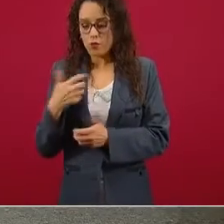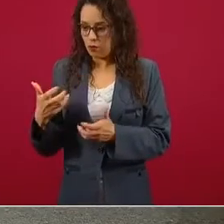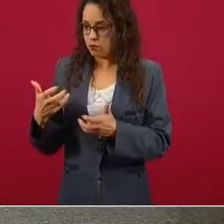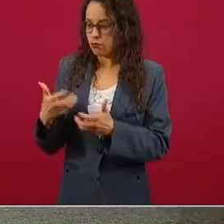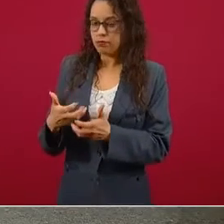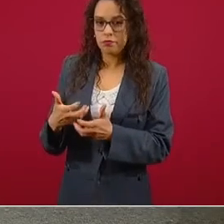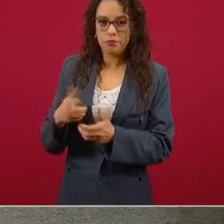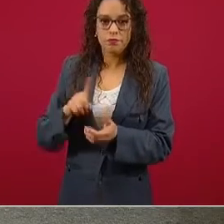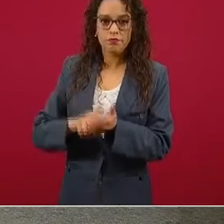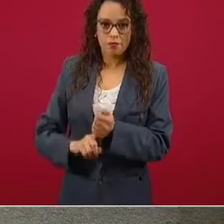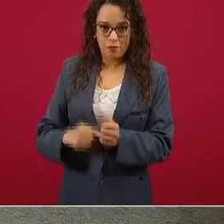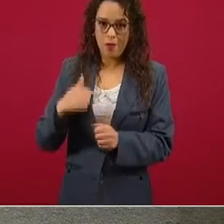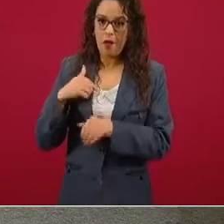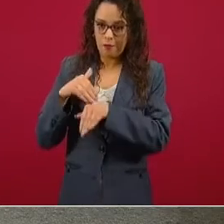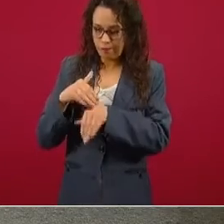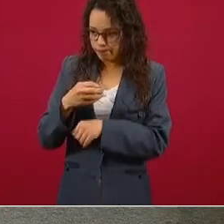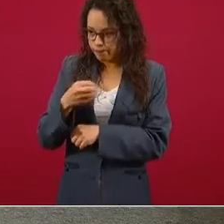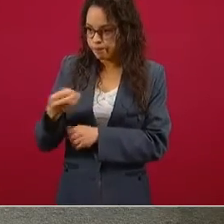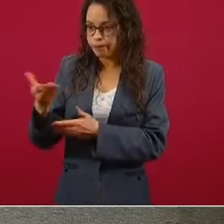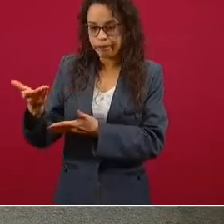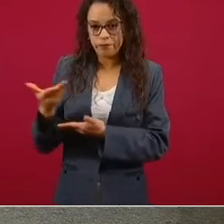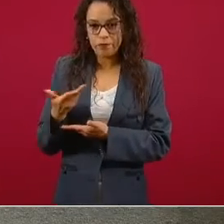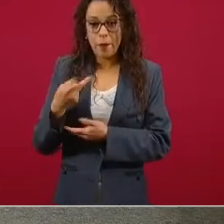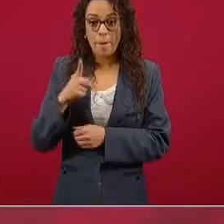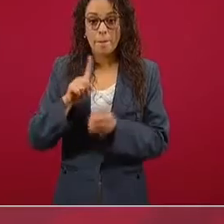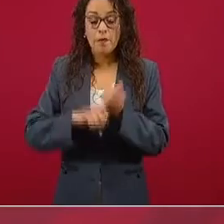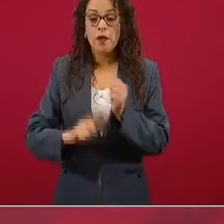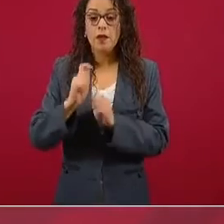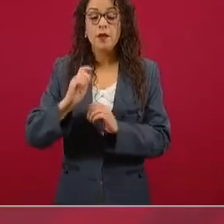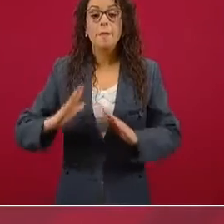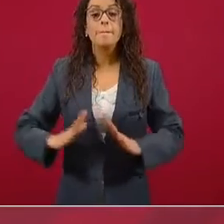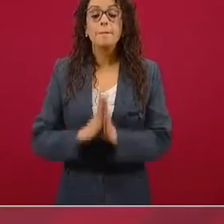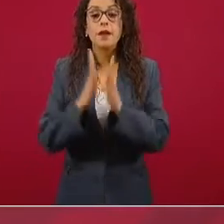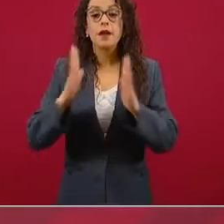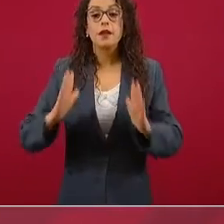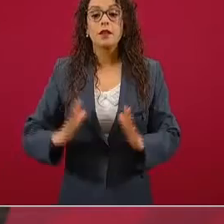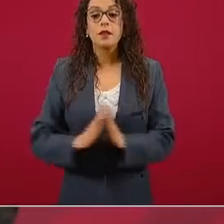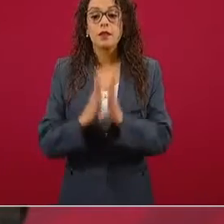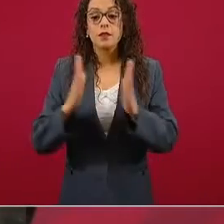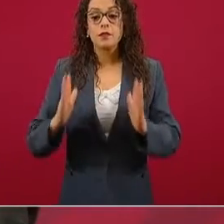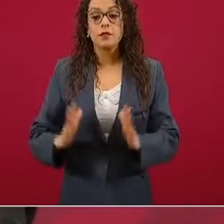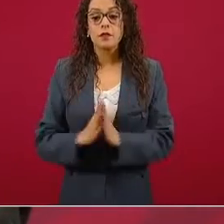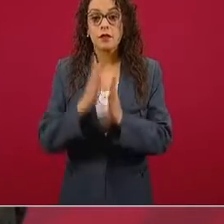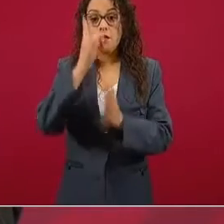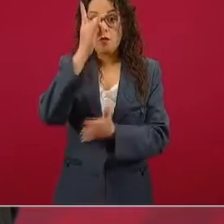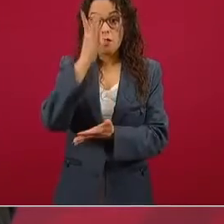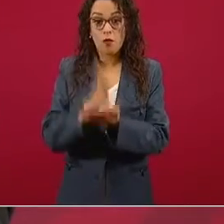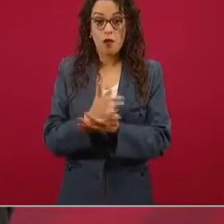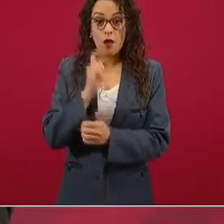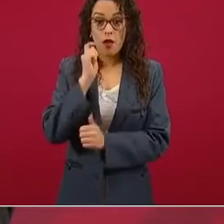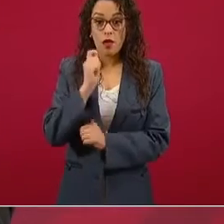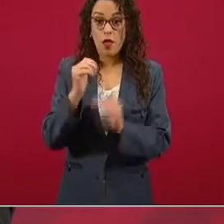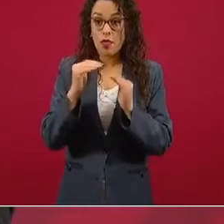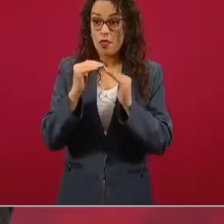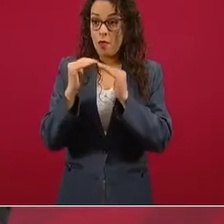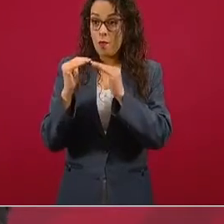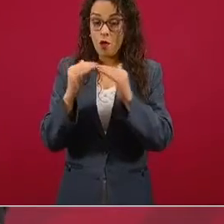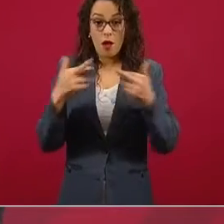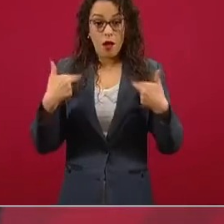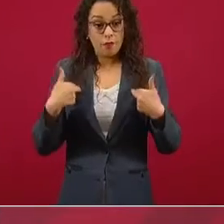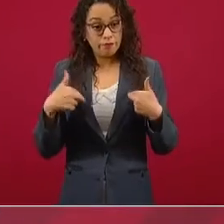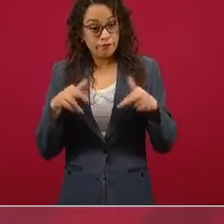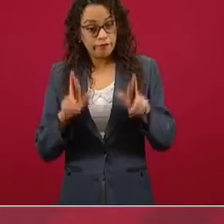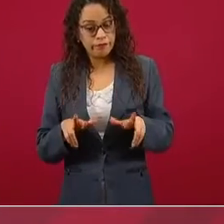democracia participativa, no quedarnos solo con la democracia representativa. No